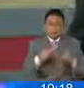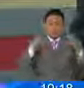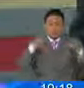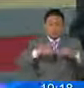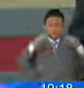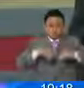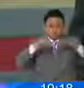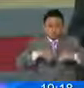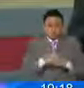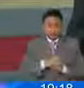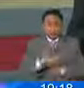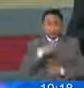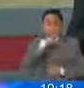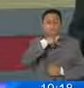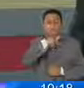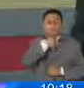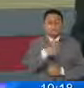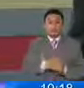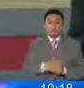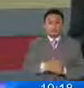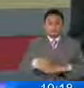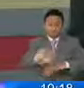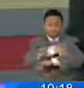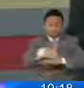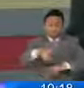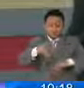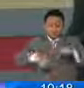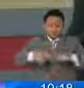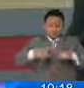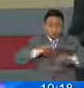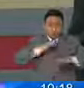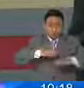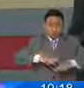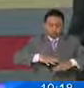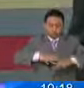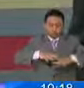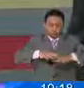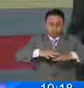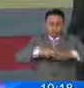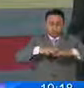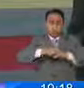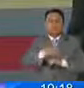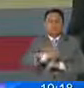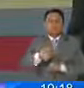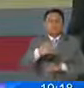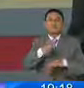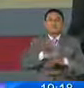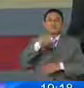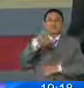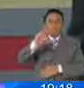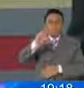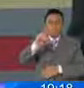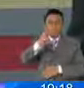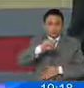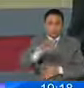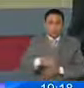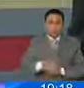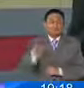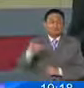habitantes de Puerto Viejo. Algunas calles resultaron inundadas y otras afectadas por el lodo de las quebradas, según reportó el